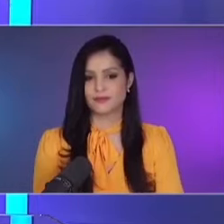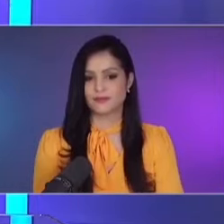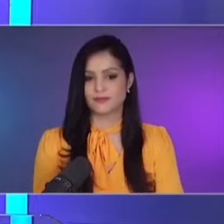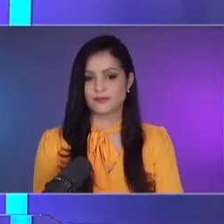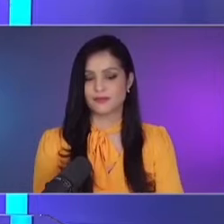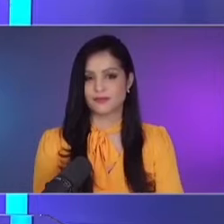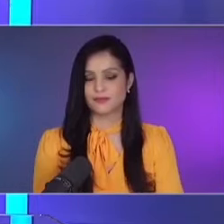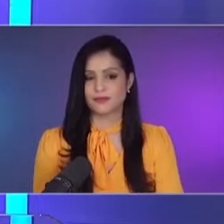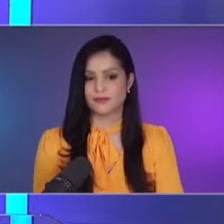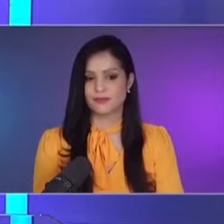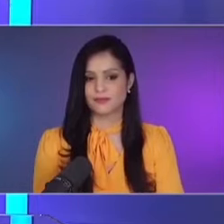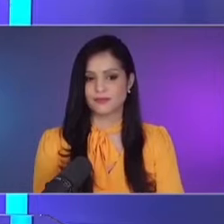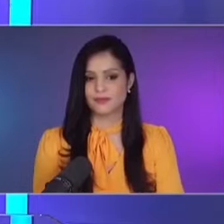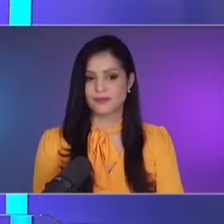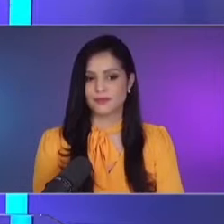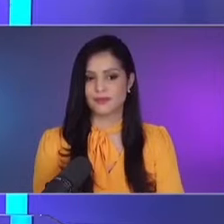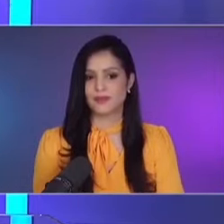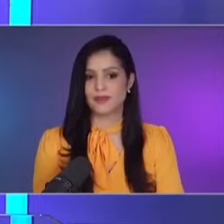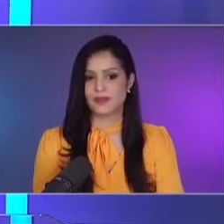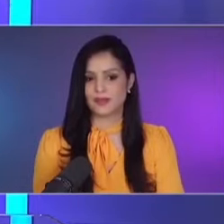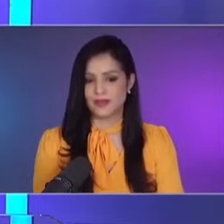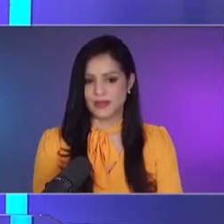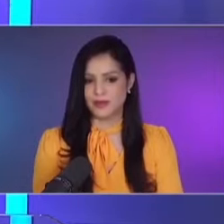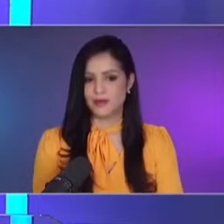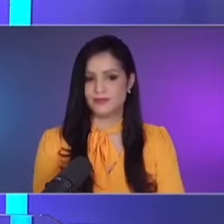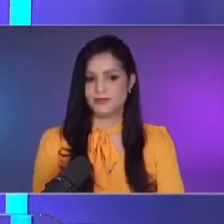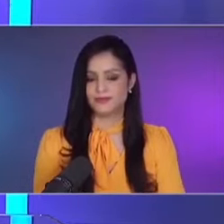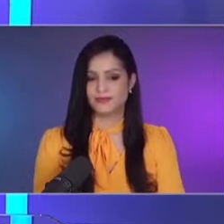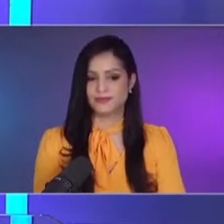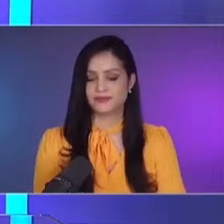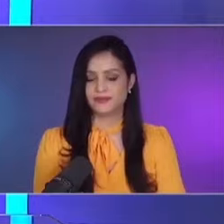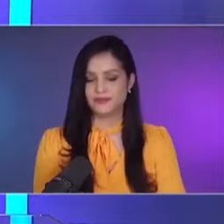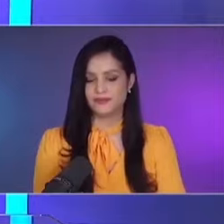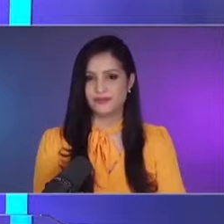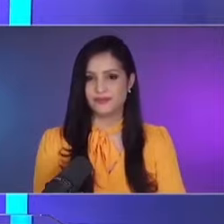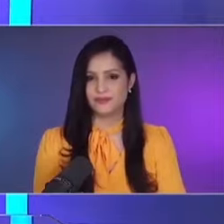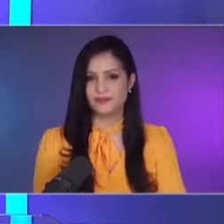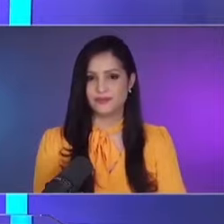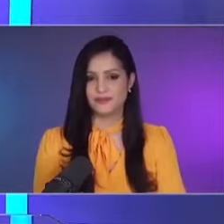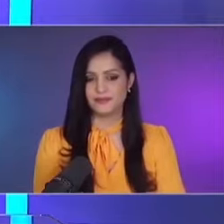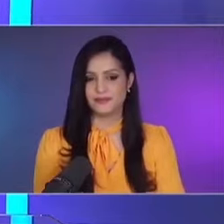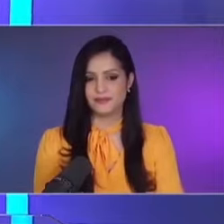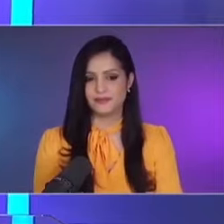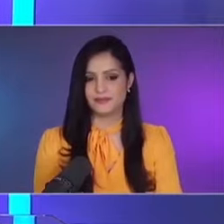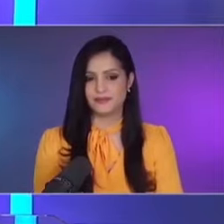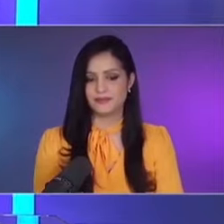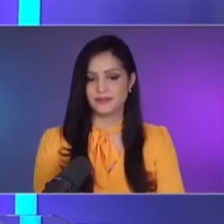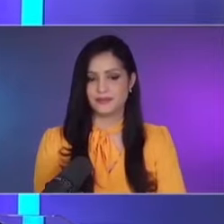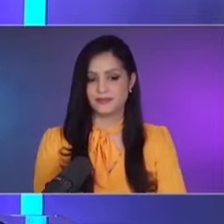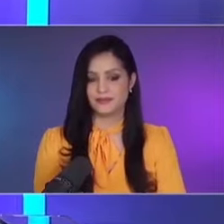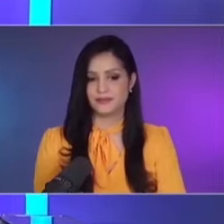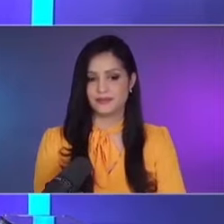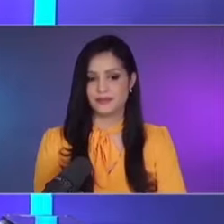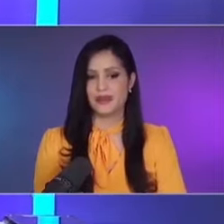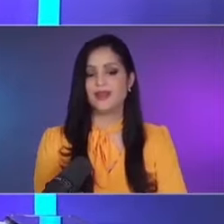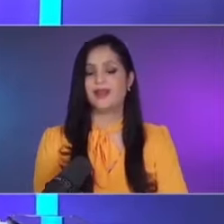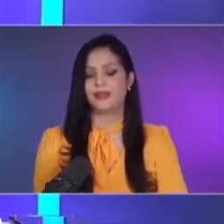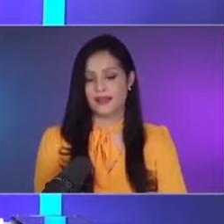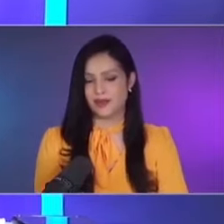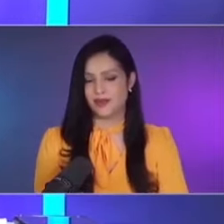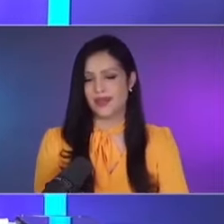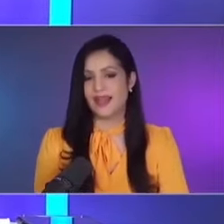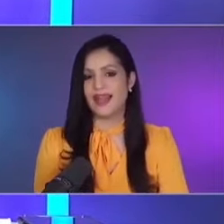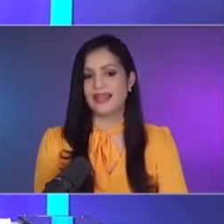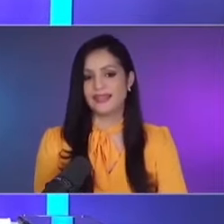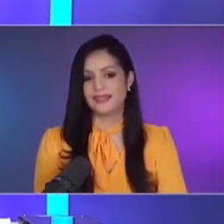sino aportadores empresarios los empresarios la gente tribute tribute en el país y hasta